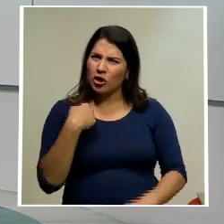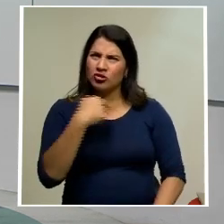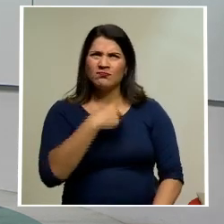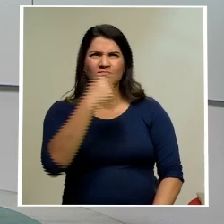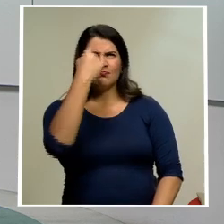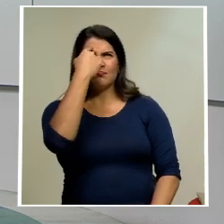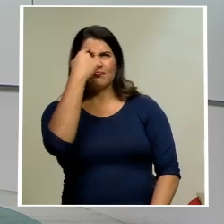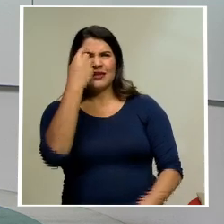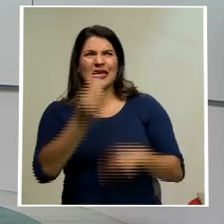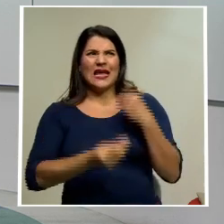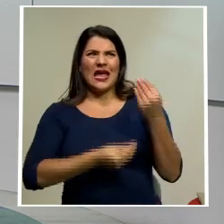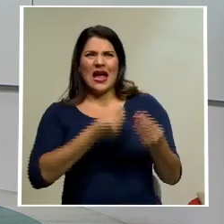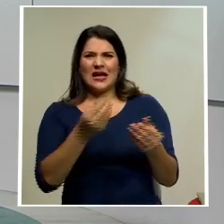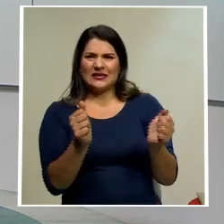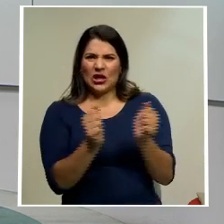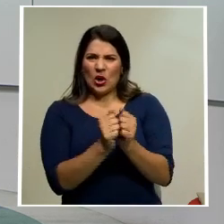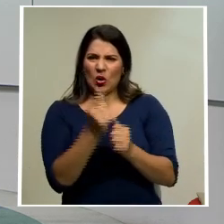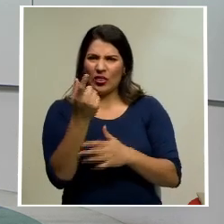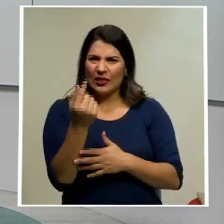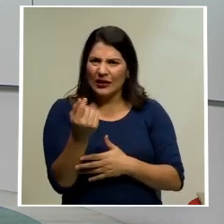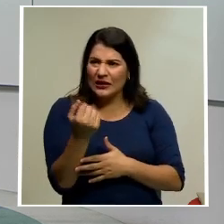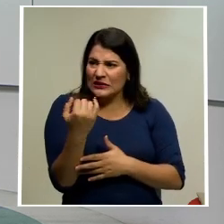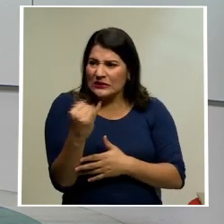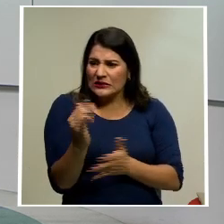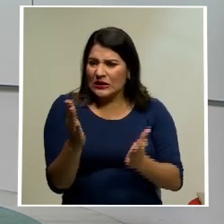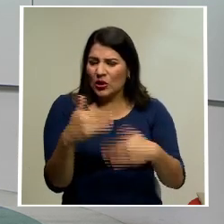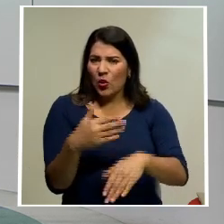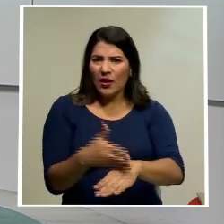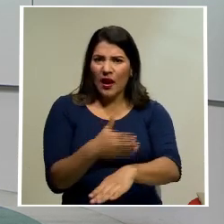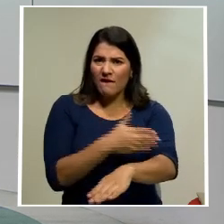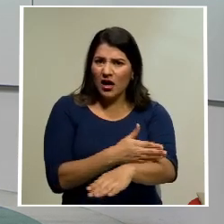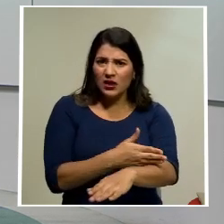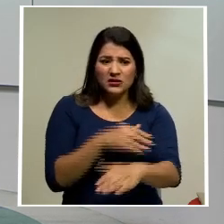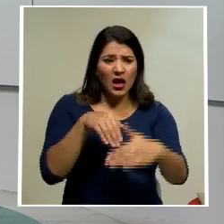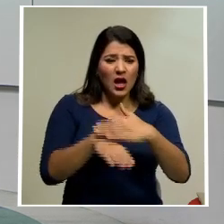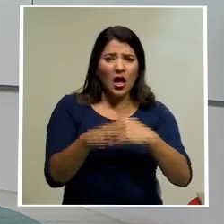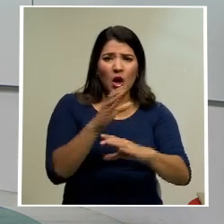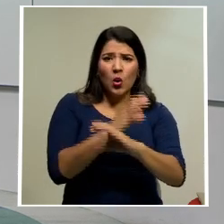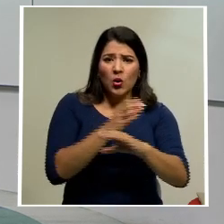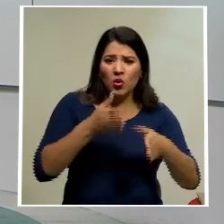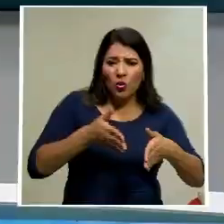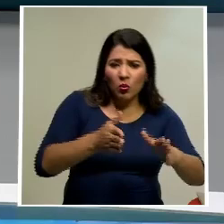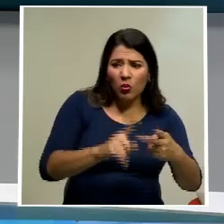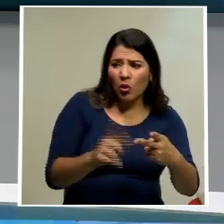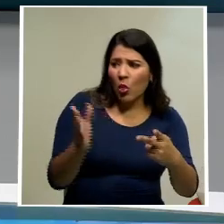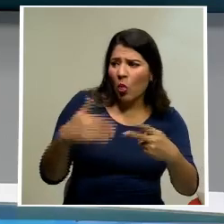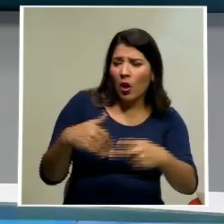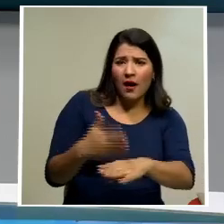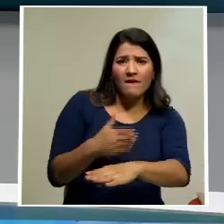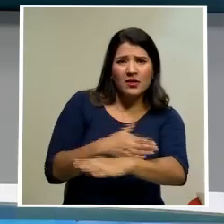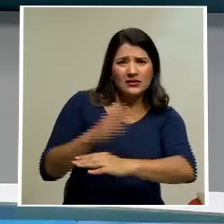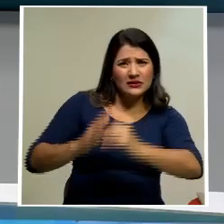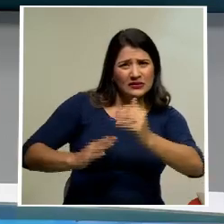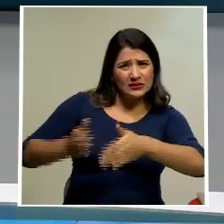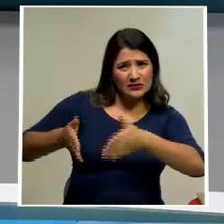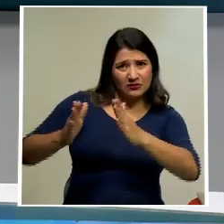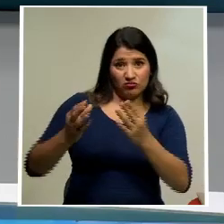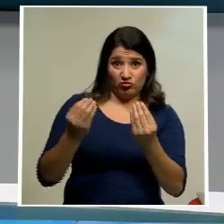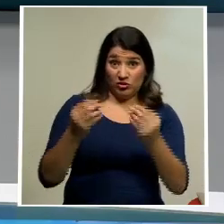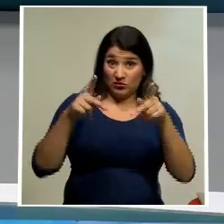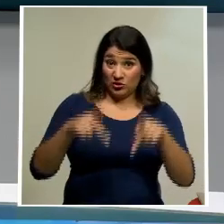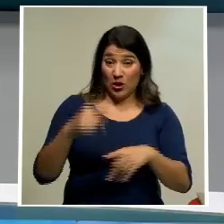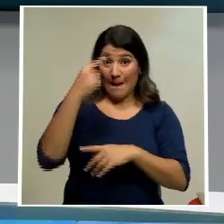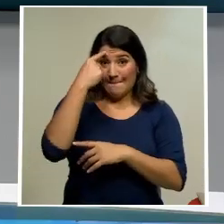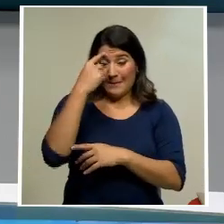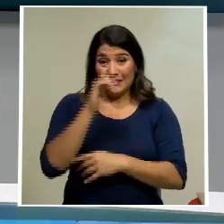dinero si no vemos grandes avances, por ejemplo, en carreteras, ¿verdad?, en infraestructura, que es lo que mucha gente cuestiona. Además,